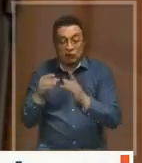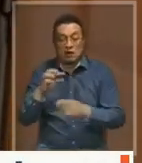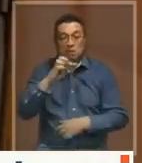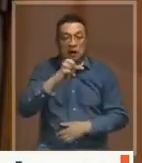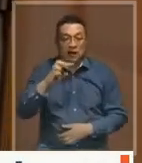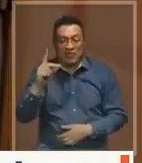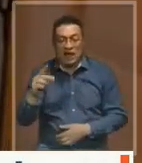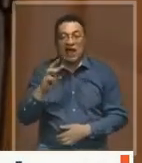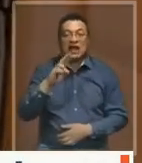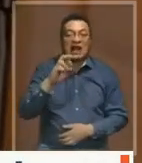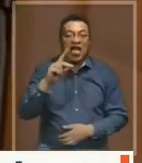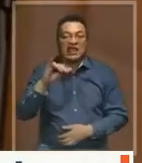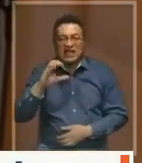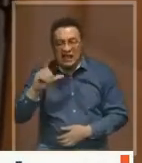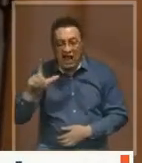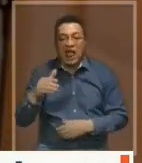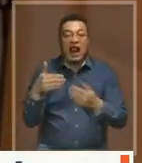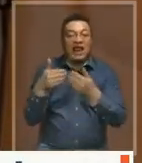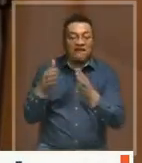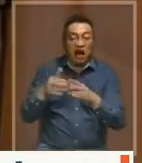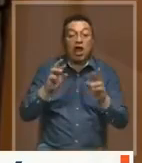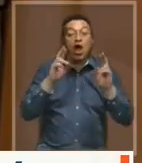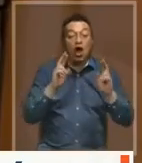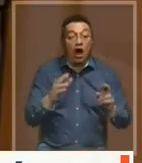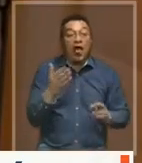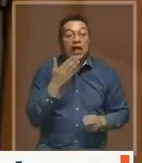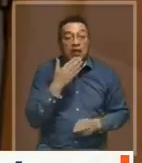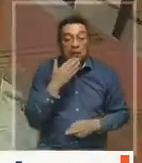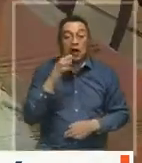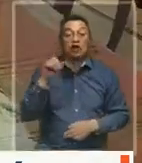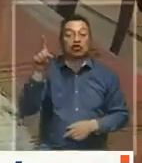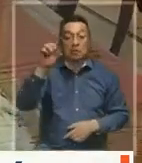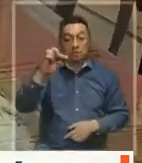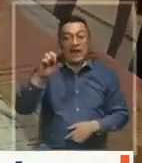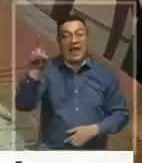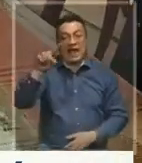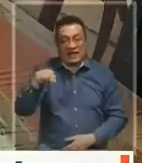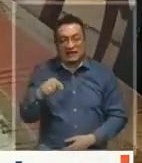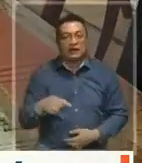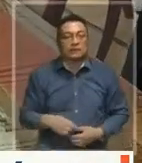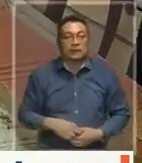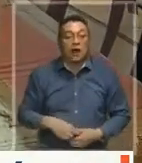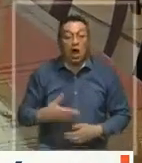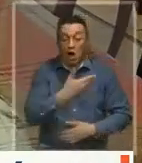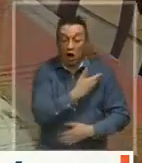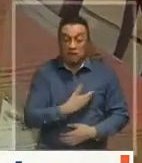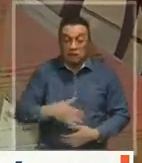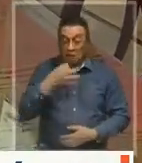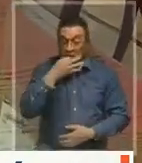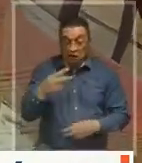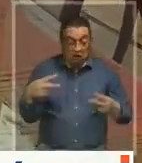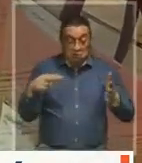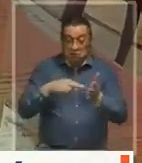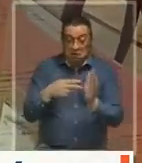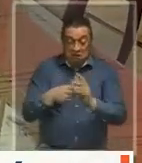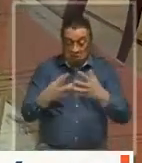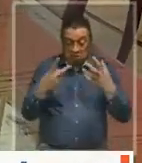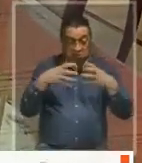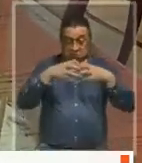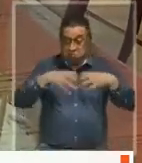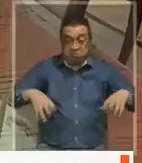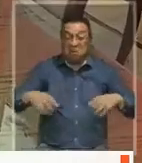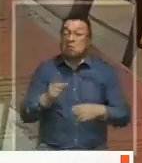Partido Radical, el Partido Liberal y ojalá también el Partido Socialista. Que el gobierno descarta una crisis entre las llamadas dos